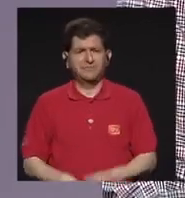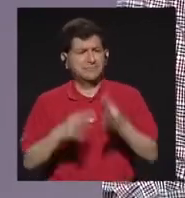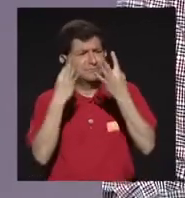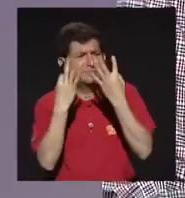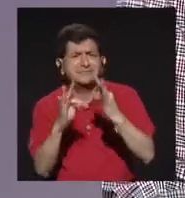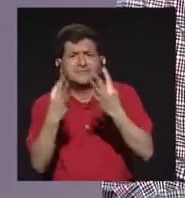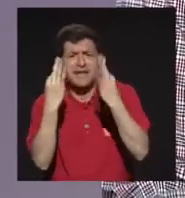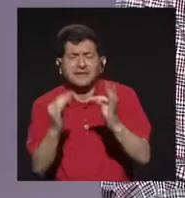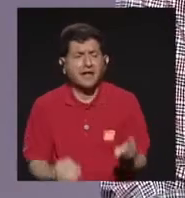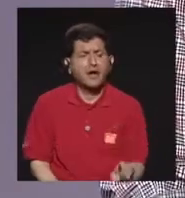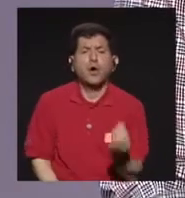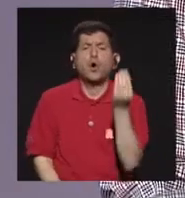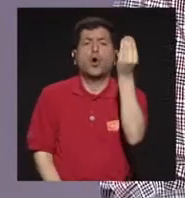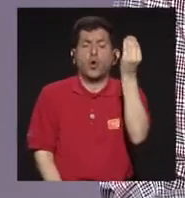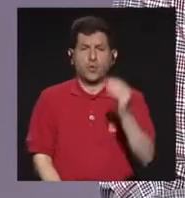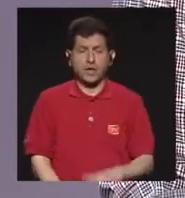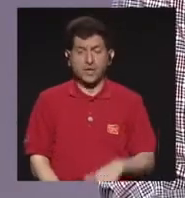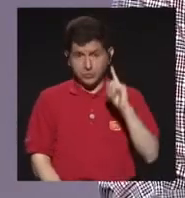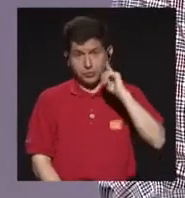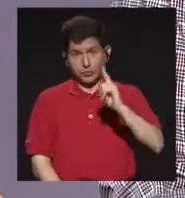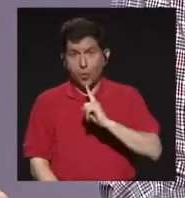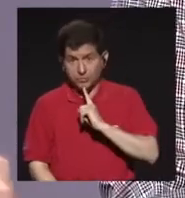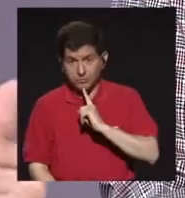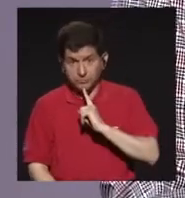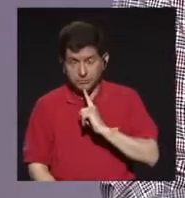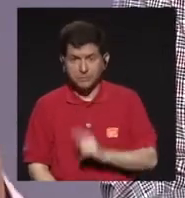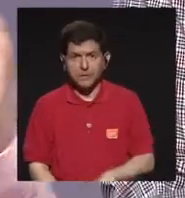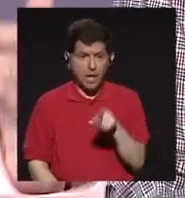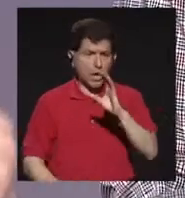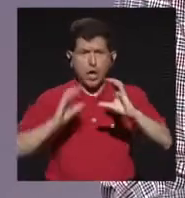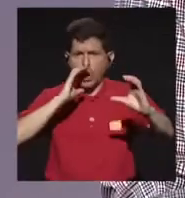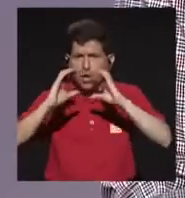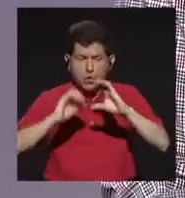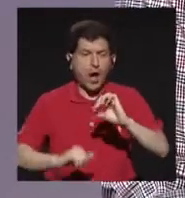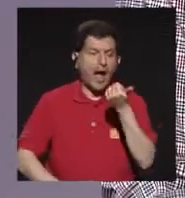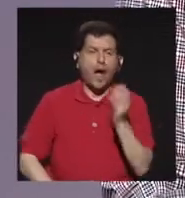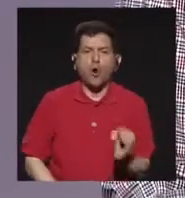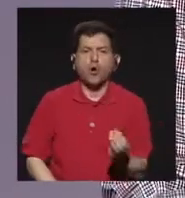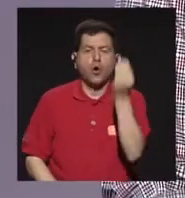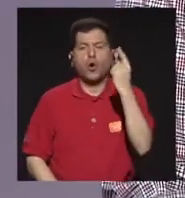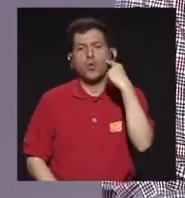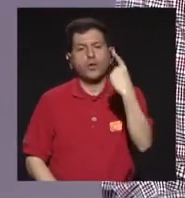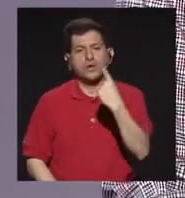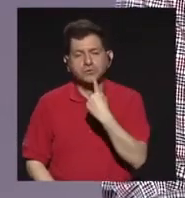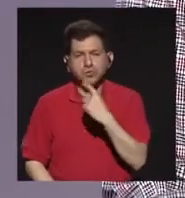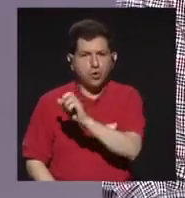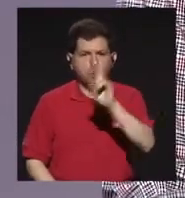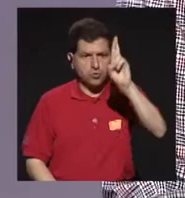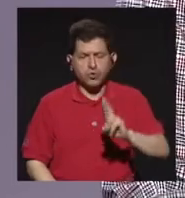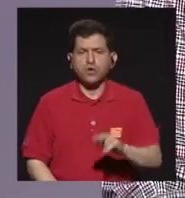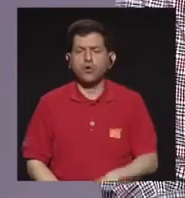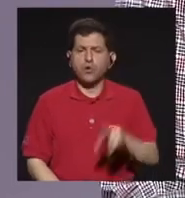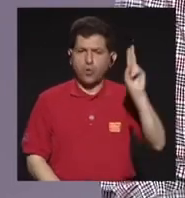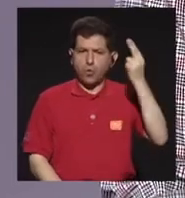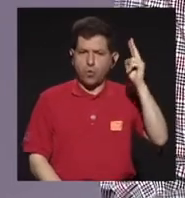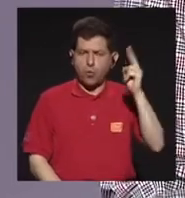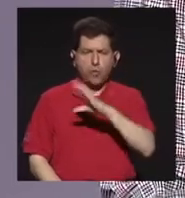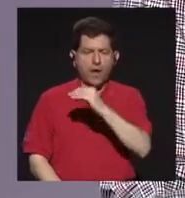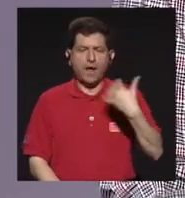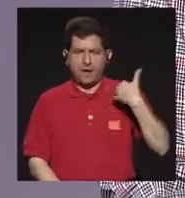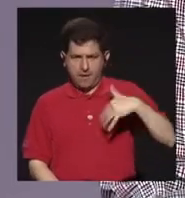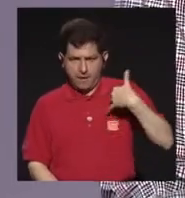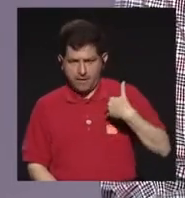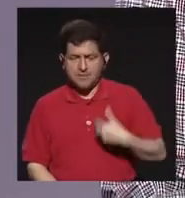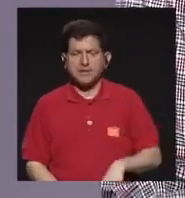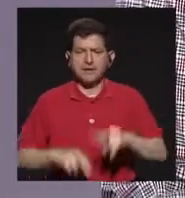busca que jóvenes sordos comuniquen a otros jóvenes sordos, tanto de Costa Rica, Uruguay y Argentina,